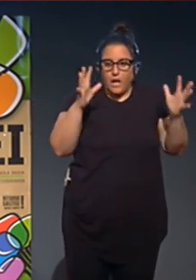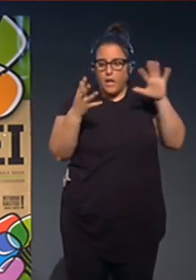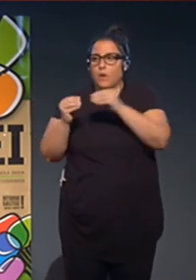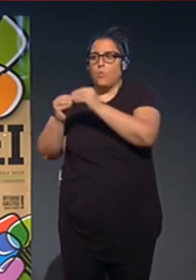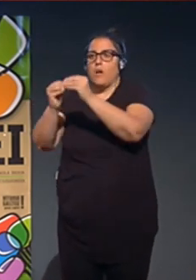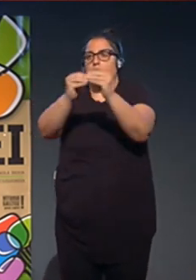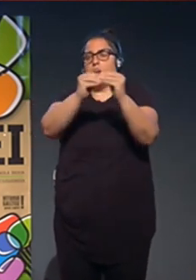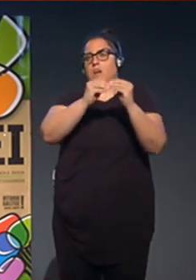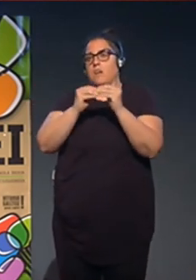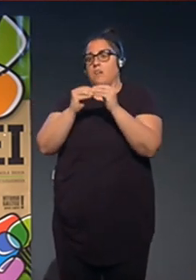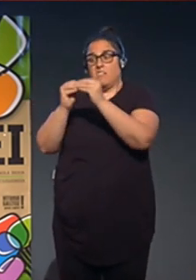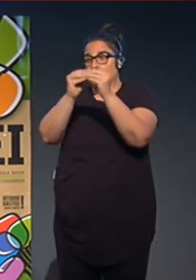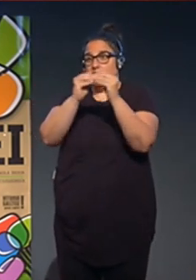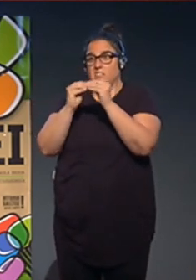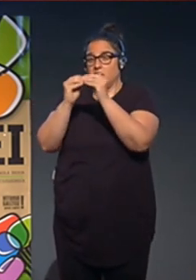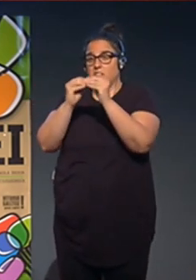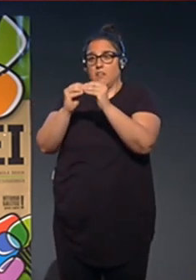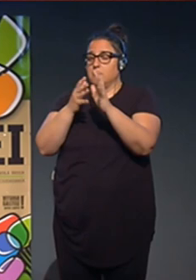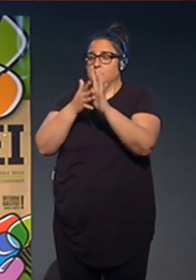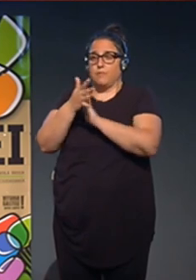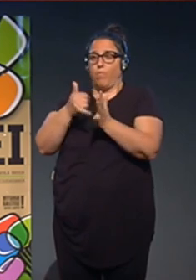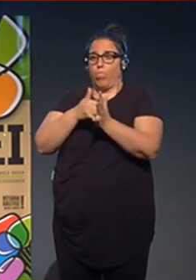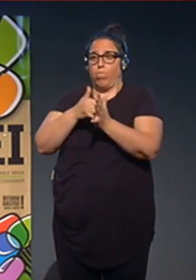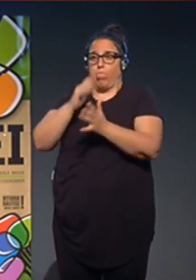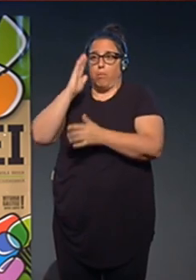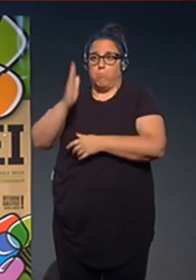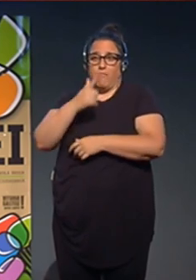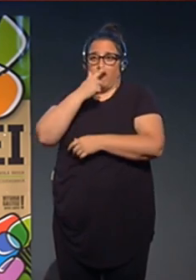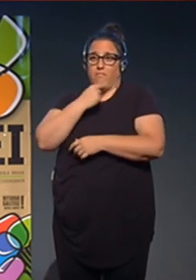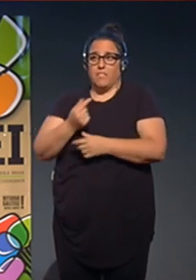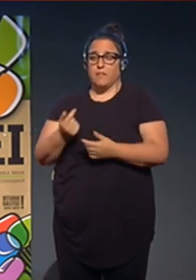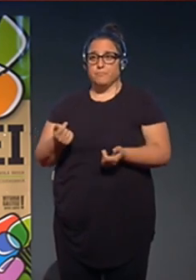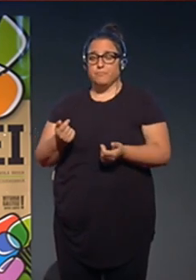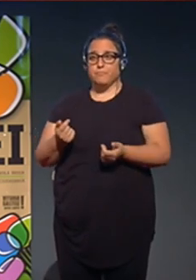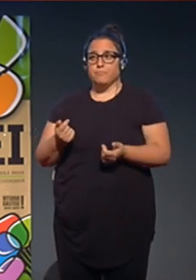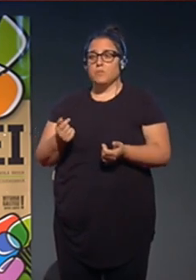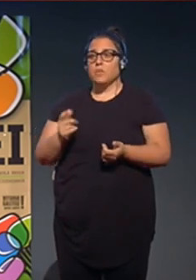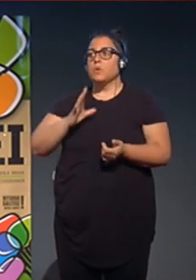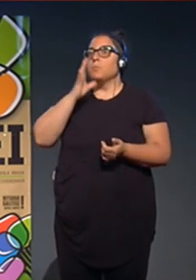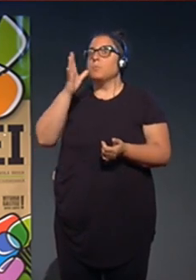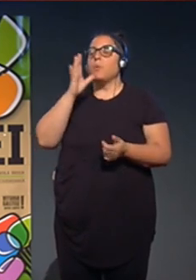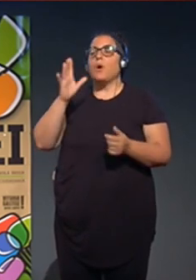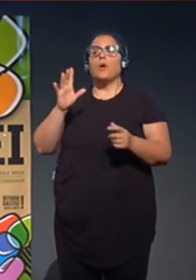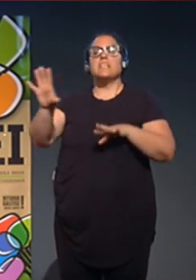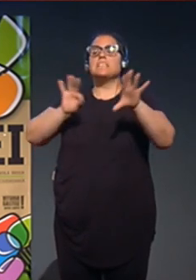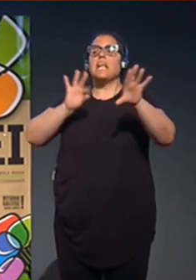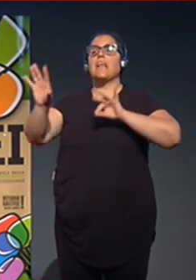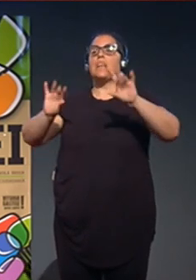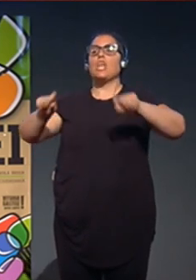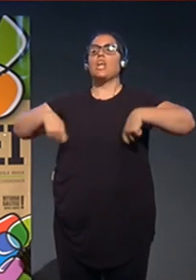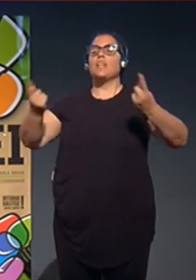uniformidad es siempre vulnerabilidad eh Tú no tienes la selección natural no puede